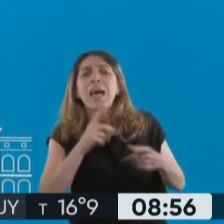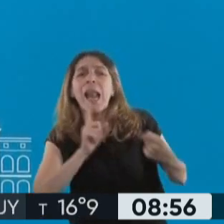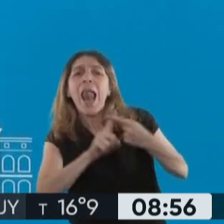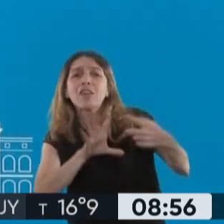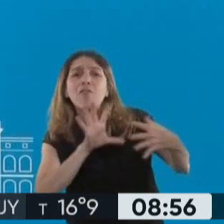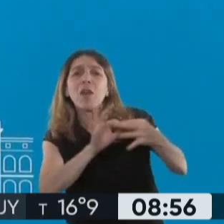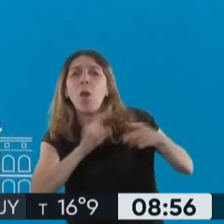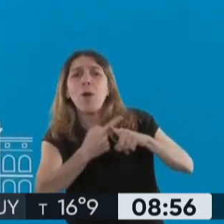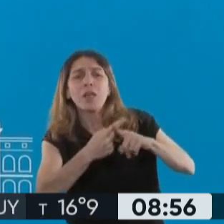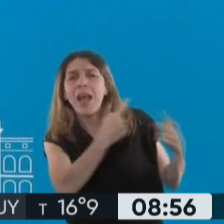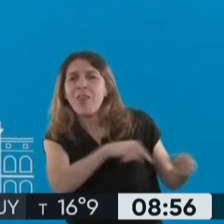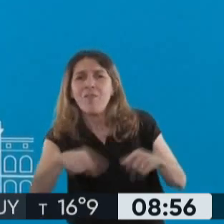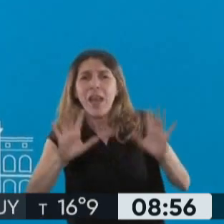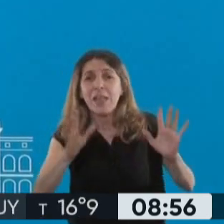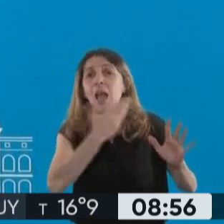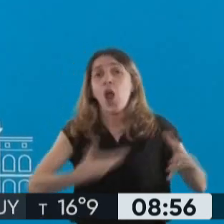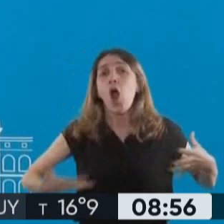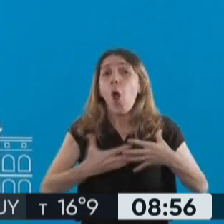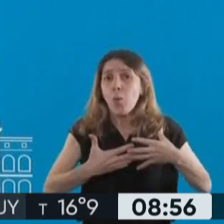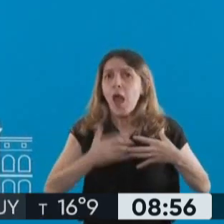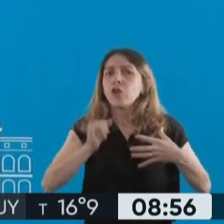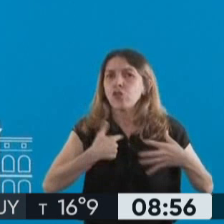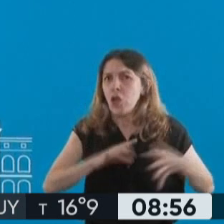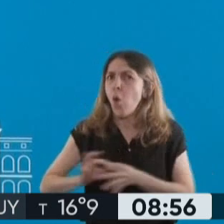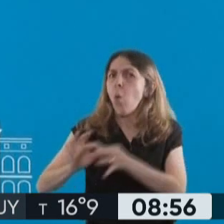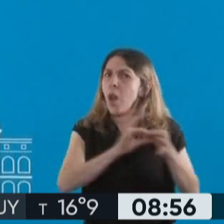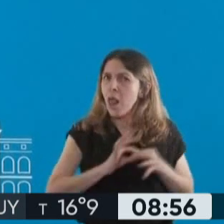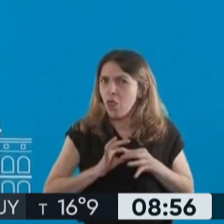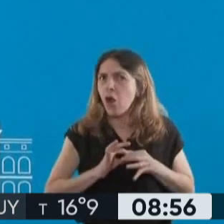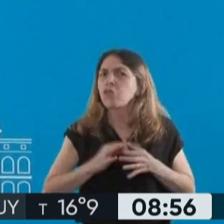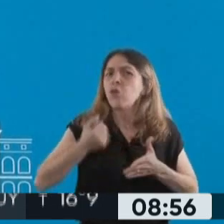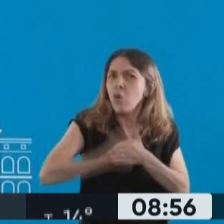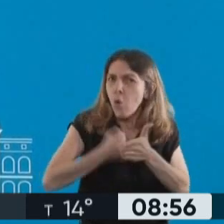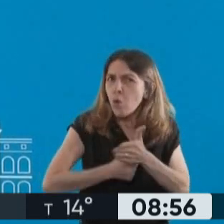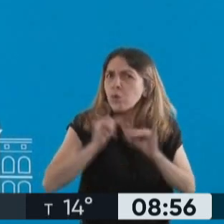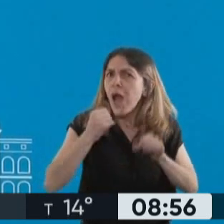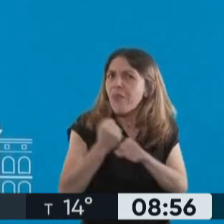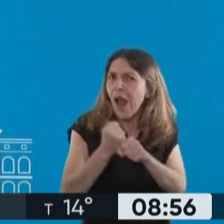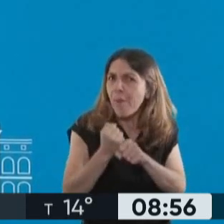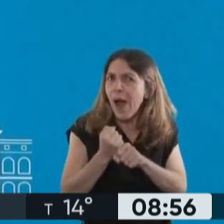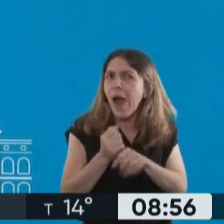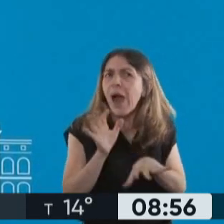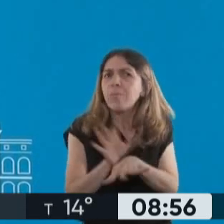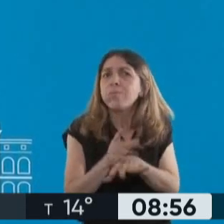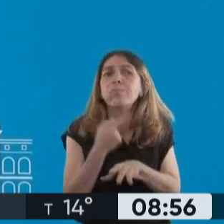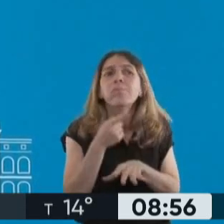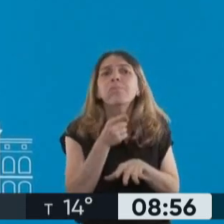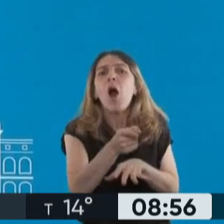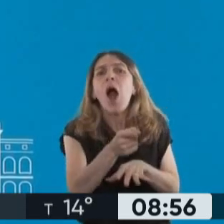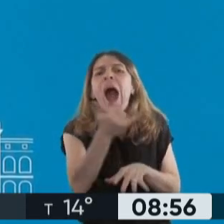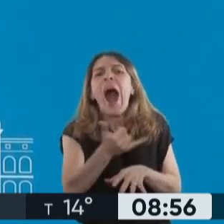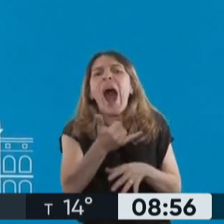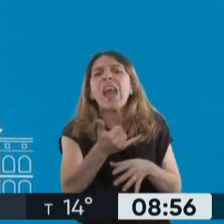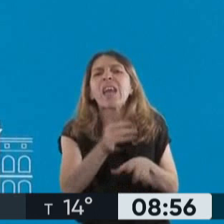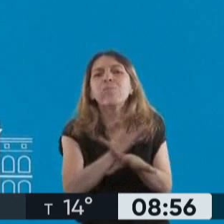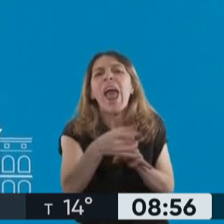somos una coalición de gobierno que se mantiene unida dando las batallas que hay que dar contra los enemigos que de verdad tenemos. Y